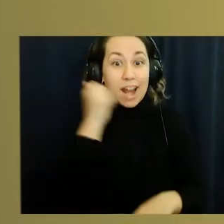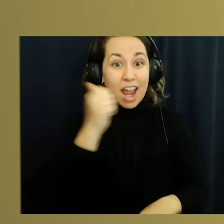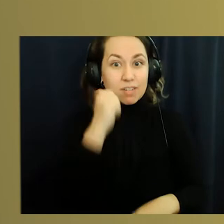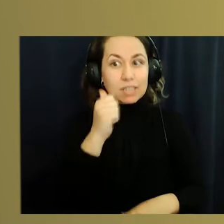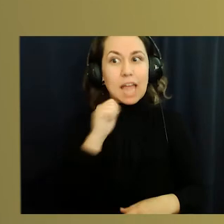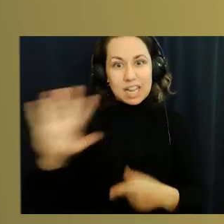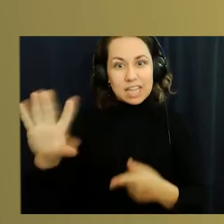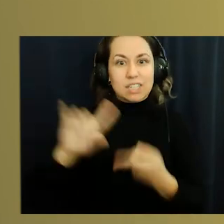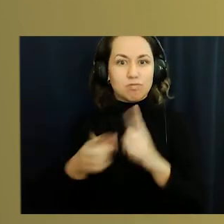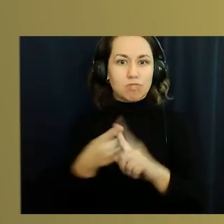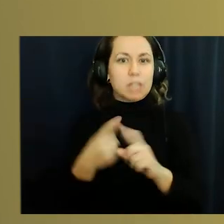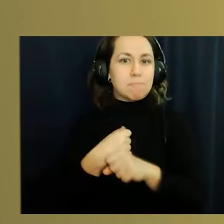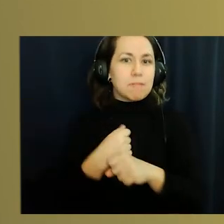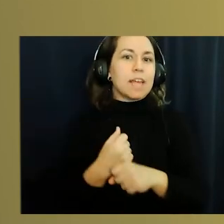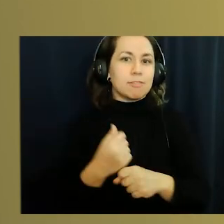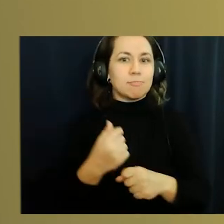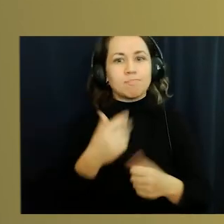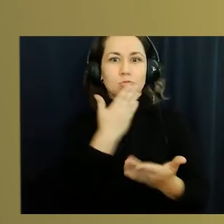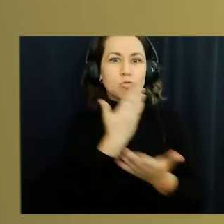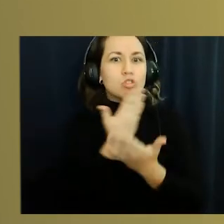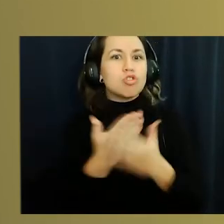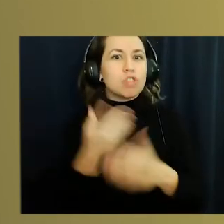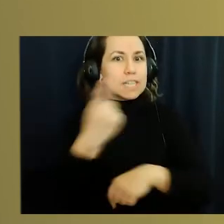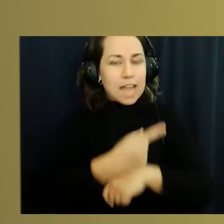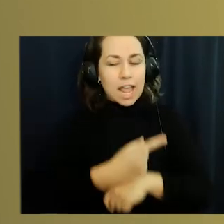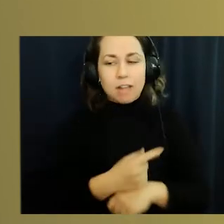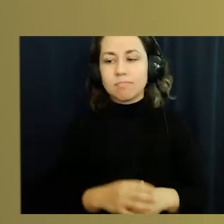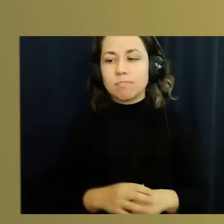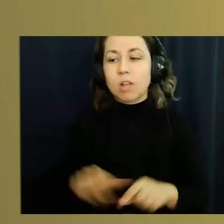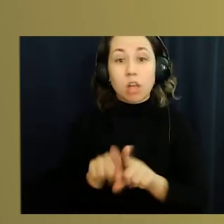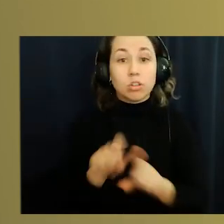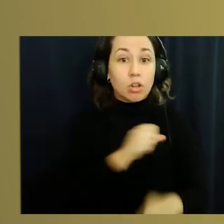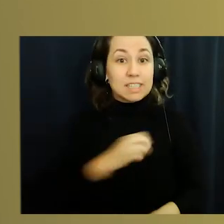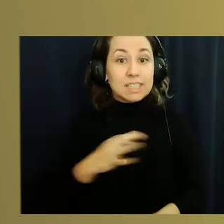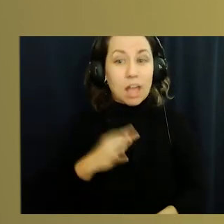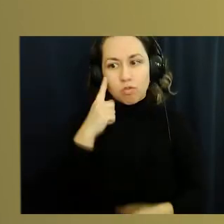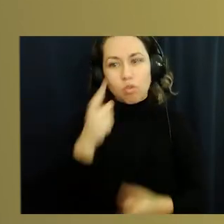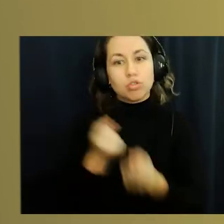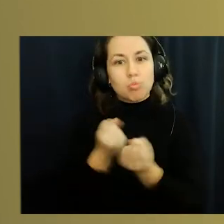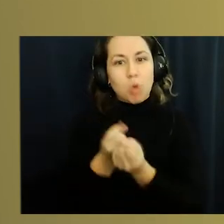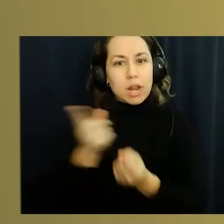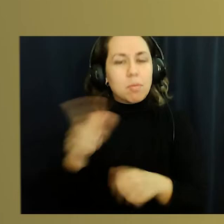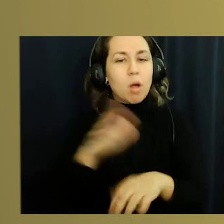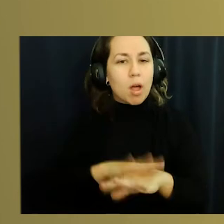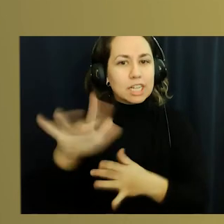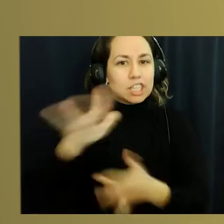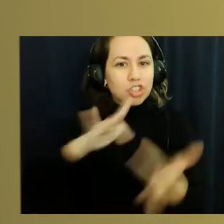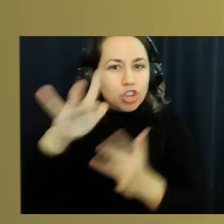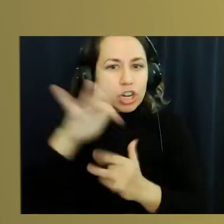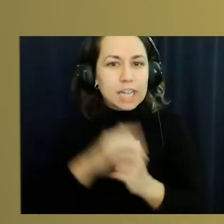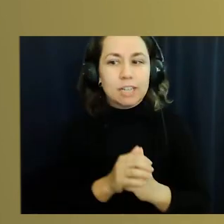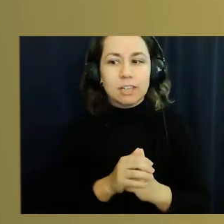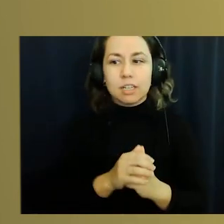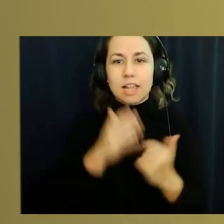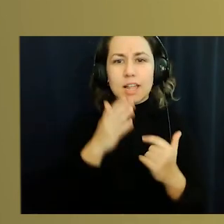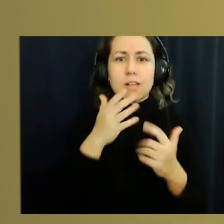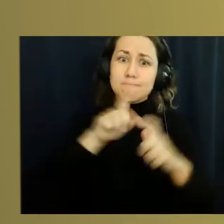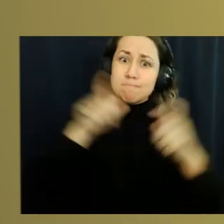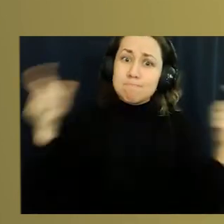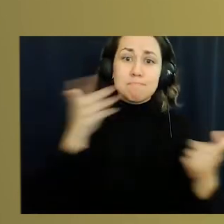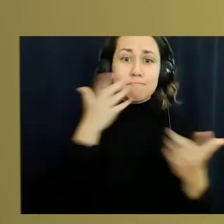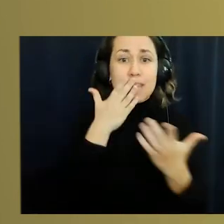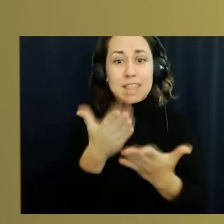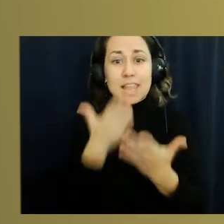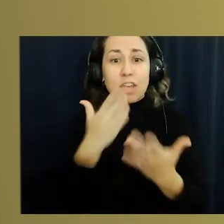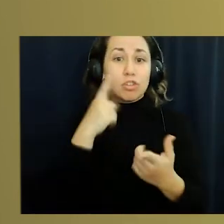Peter quiere agradecer a sus amigos por hacer que cada día escolar sea un día emocionante. Y a los maestros y personal de Segerstrom por